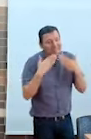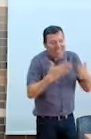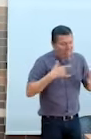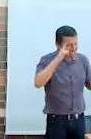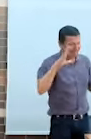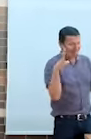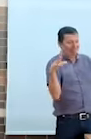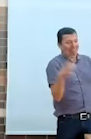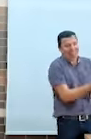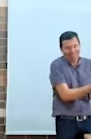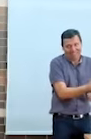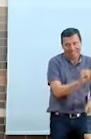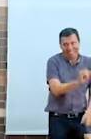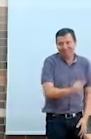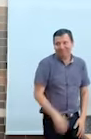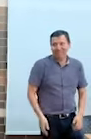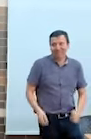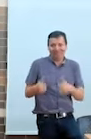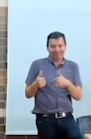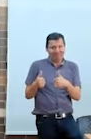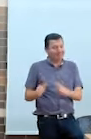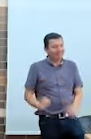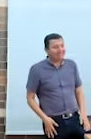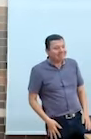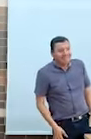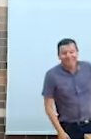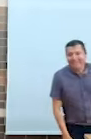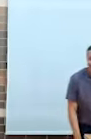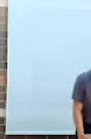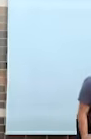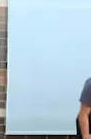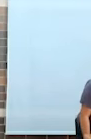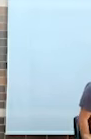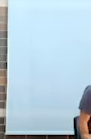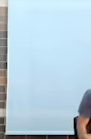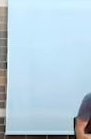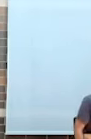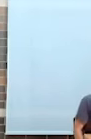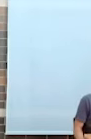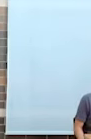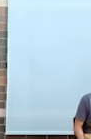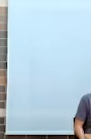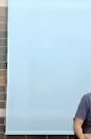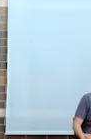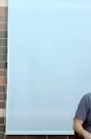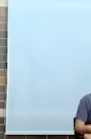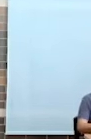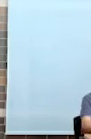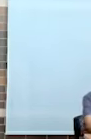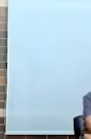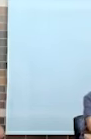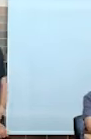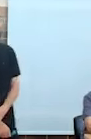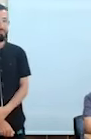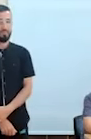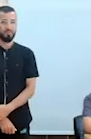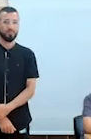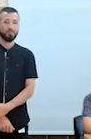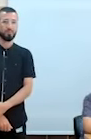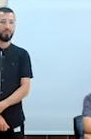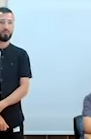Natalie, que es de la comunidad indígena, y así como mi persona, que nos permite integrarnos y